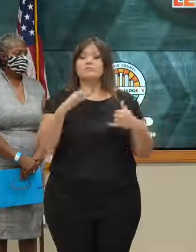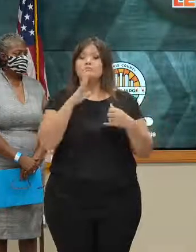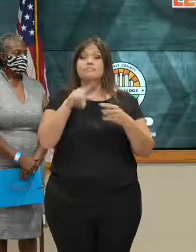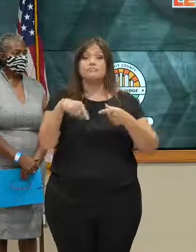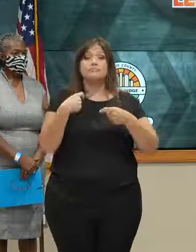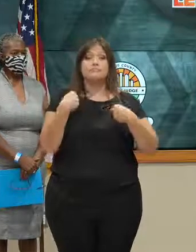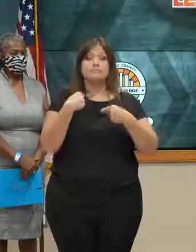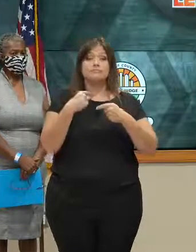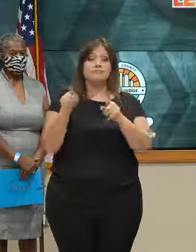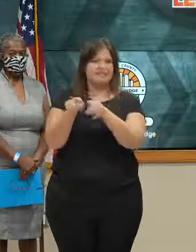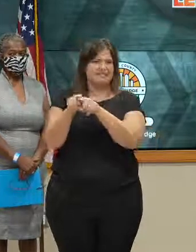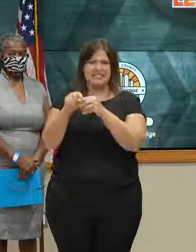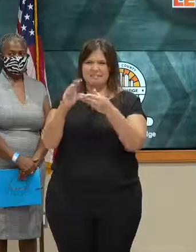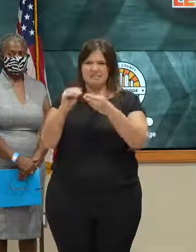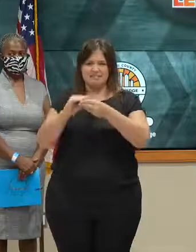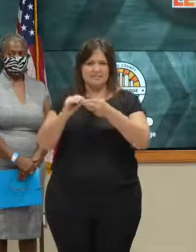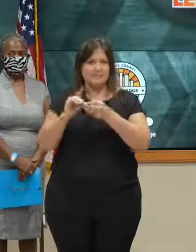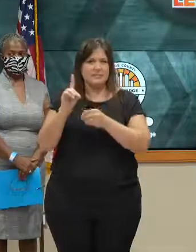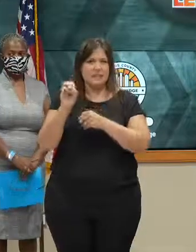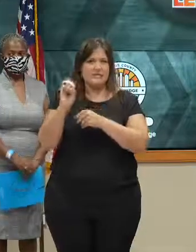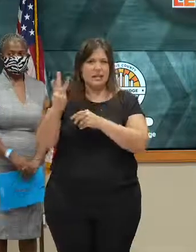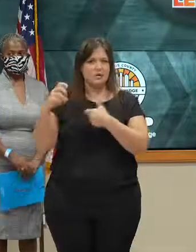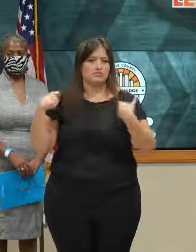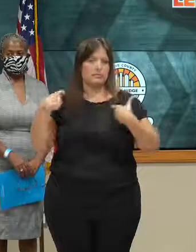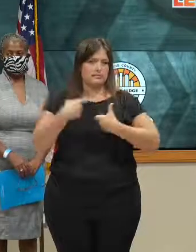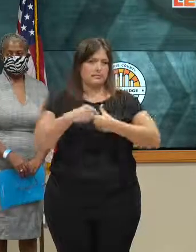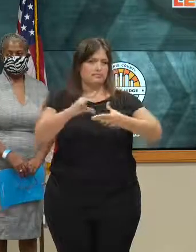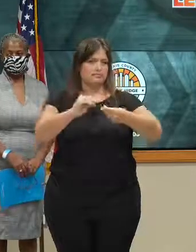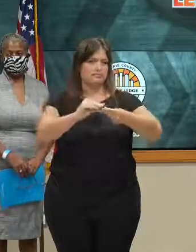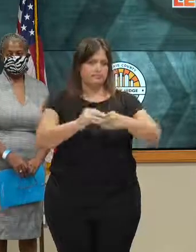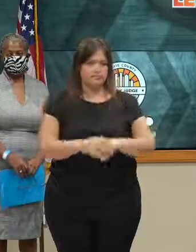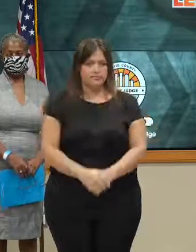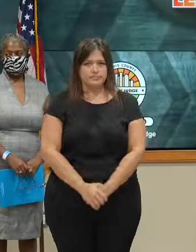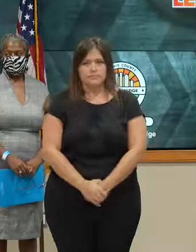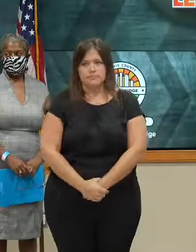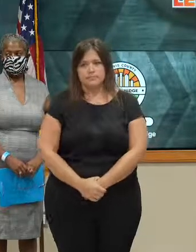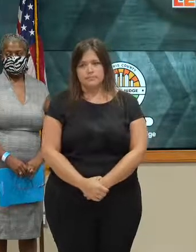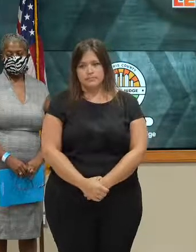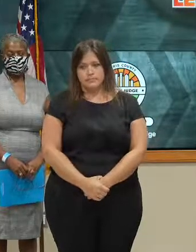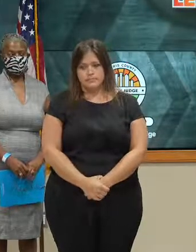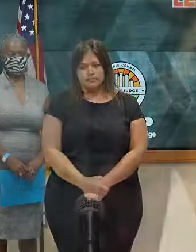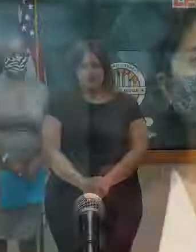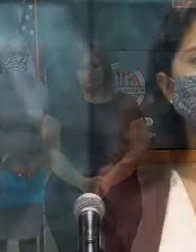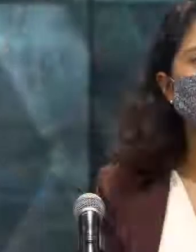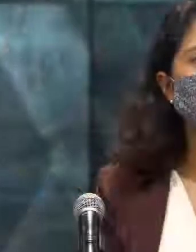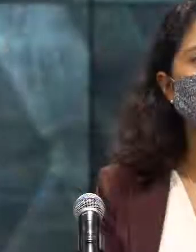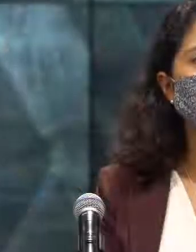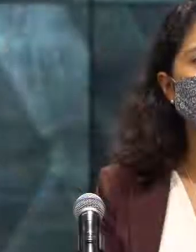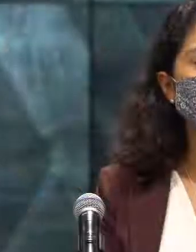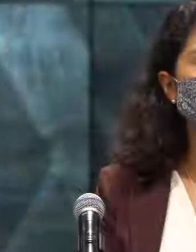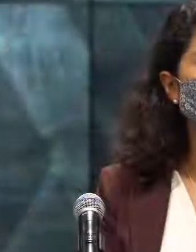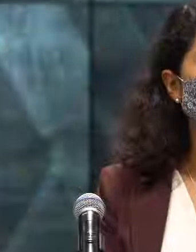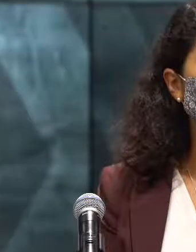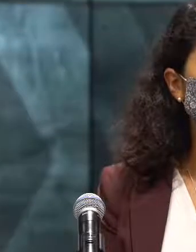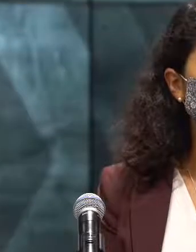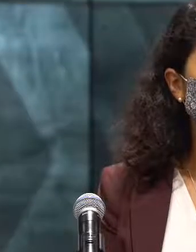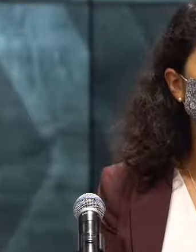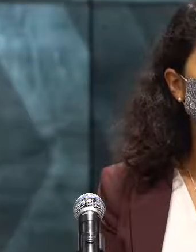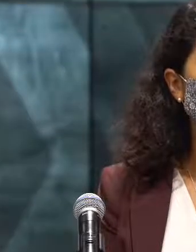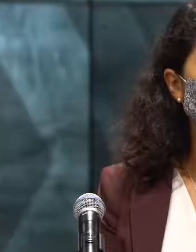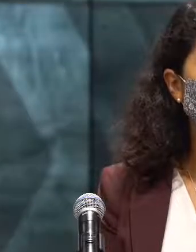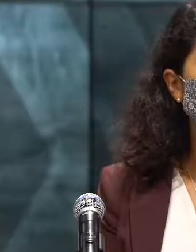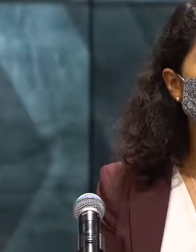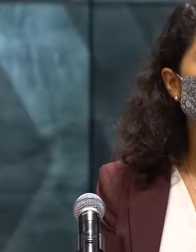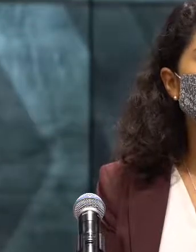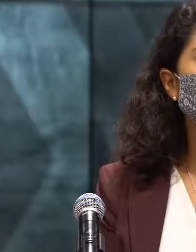hemos recibido información de Dow esta mañana que el tanque peligroso que estaba a riesgo de explotar o causar un incendio el